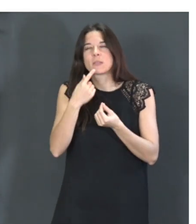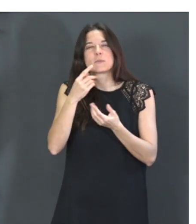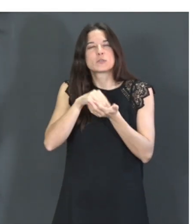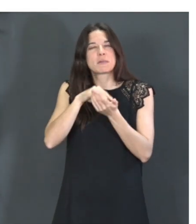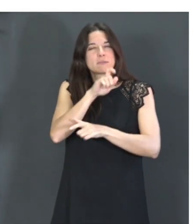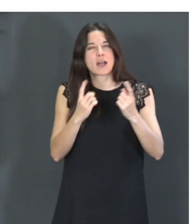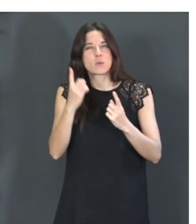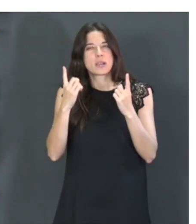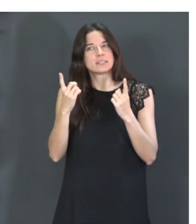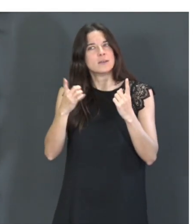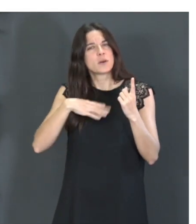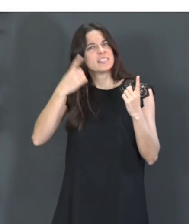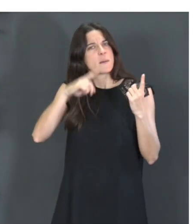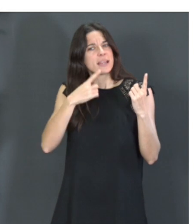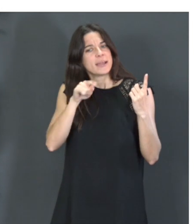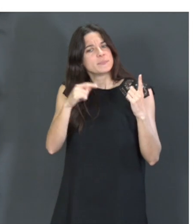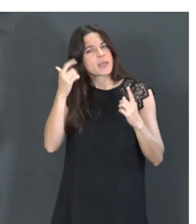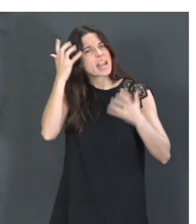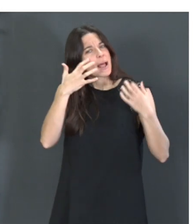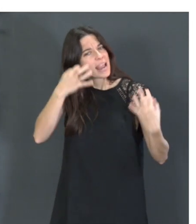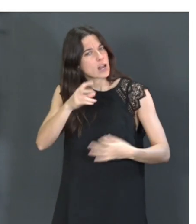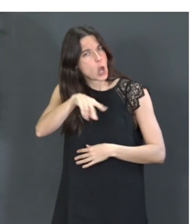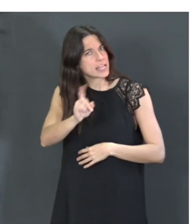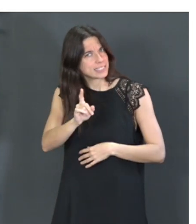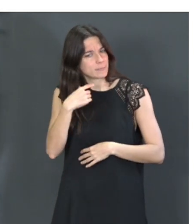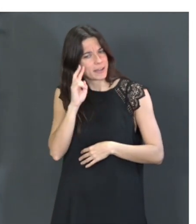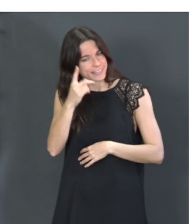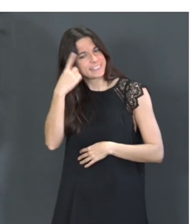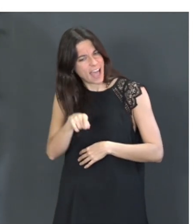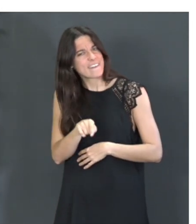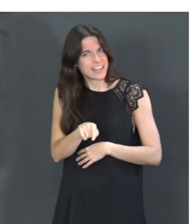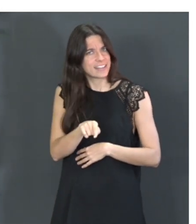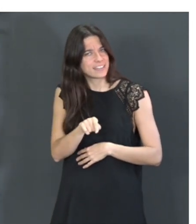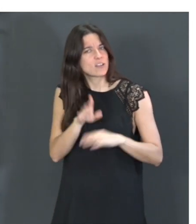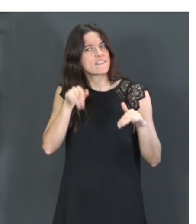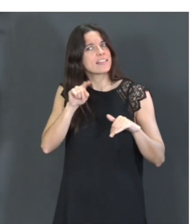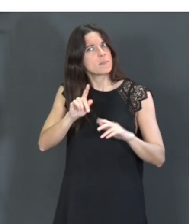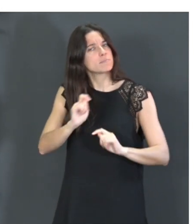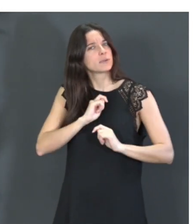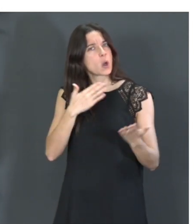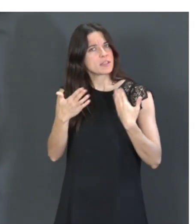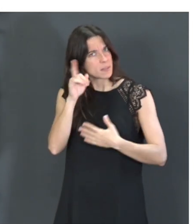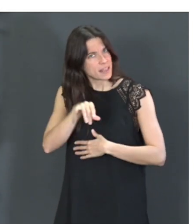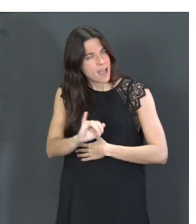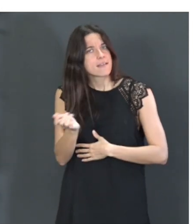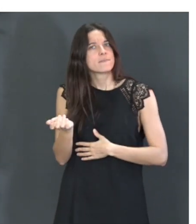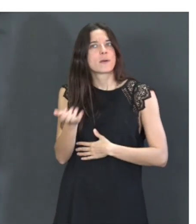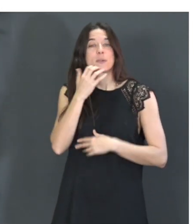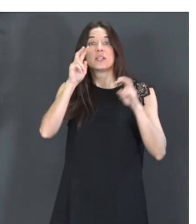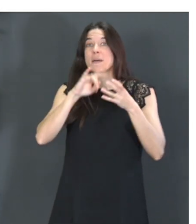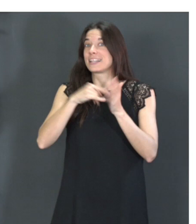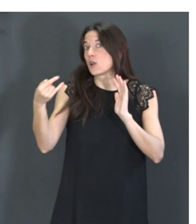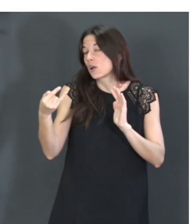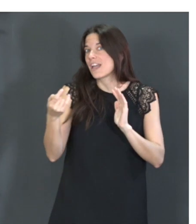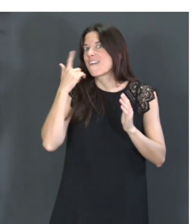son capaces de identificar que no se trata de un animal real, y eso también es una fuente de conversación, ¿no? Y la tecnología lo que nos permite